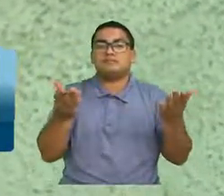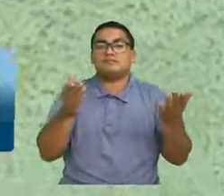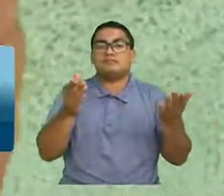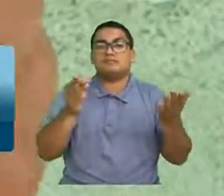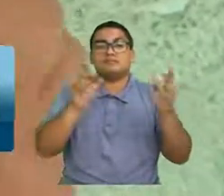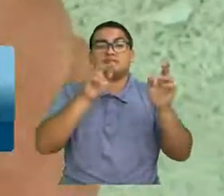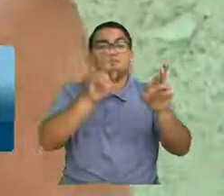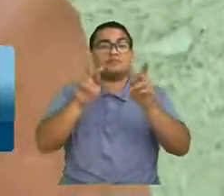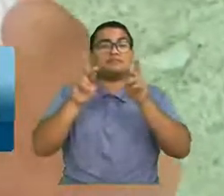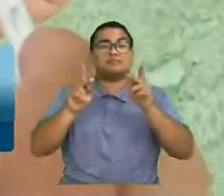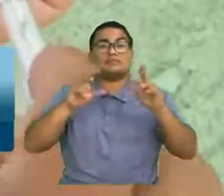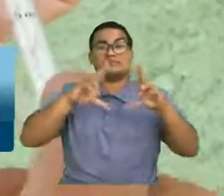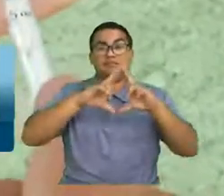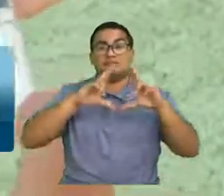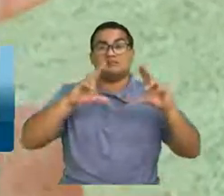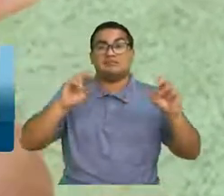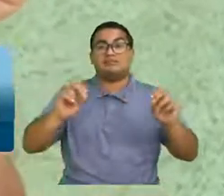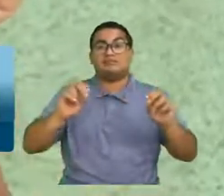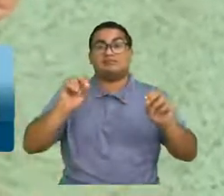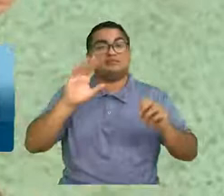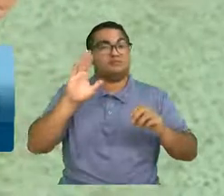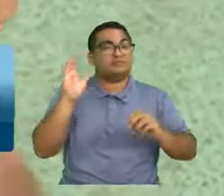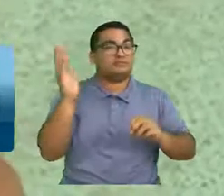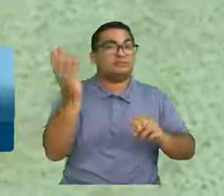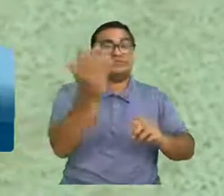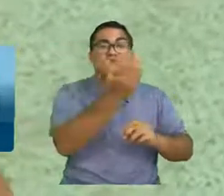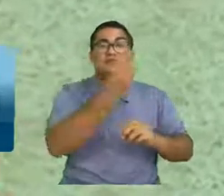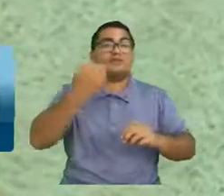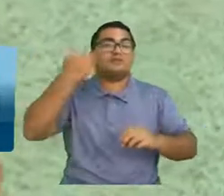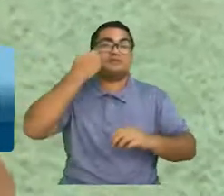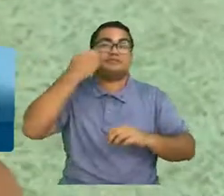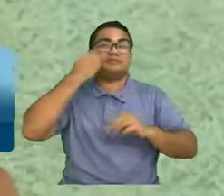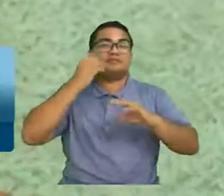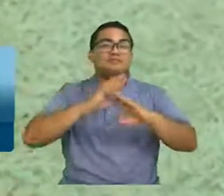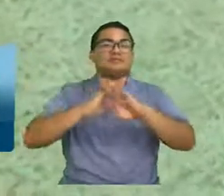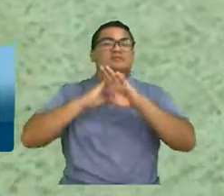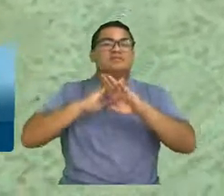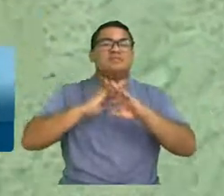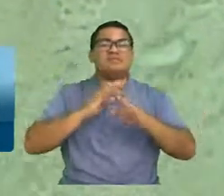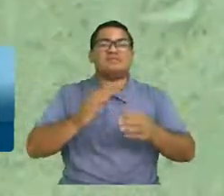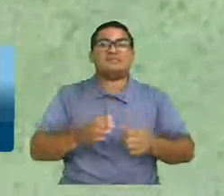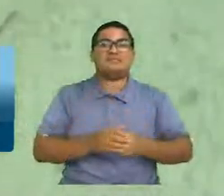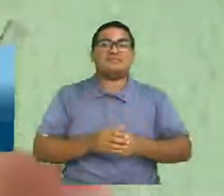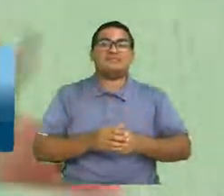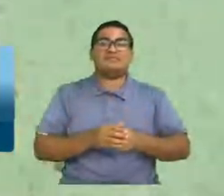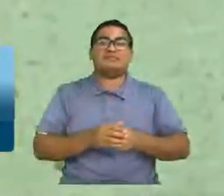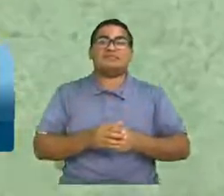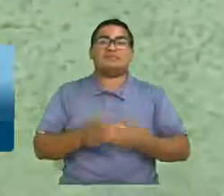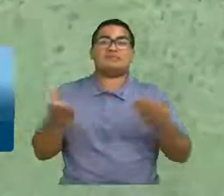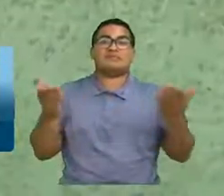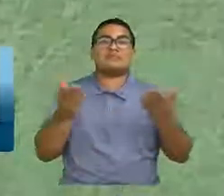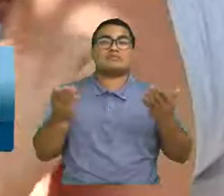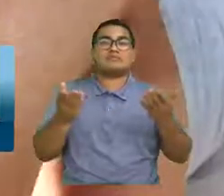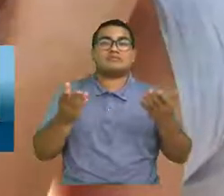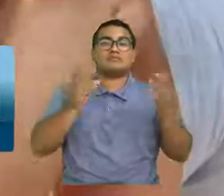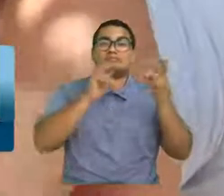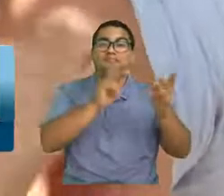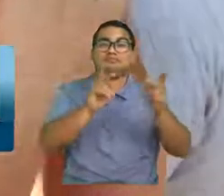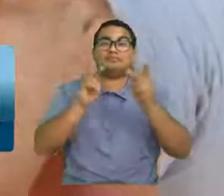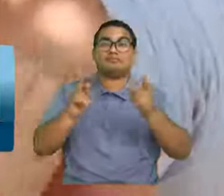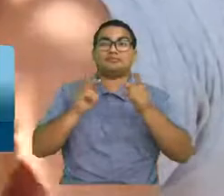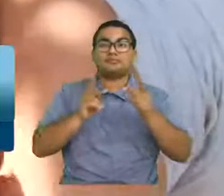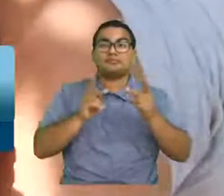de la población quede inmunizada con estas enfermedades, ¿verdad? Entonces nuestra coordinación es con la población, hacemos